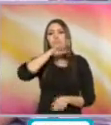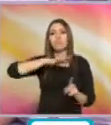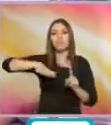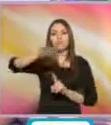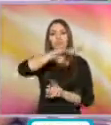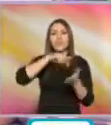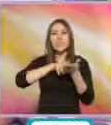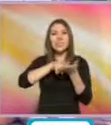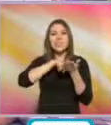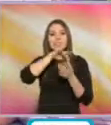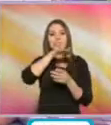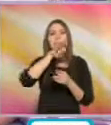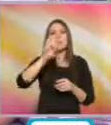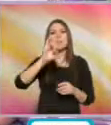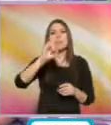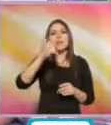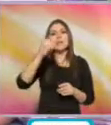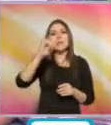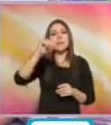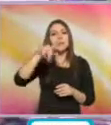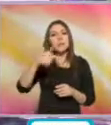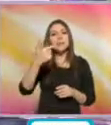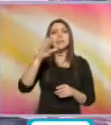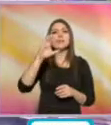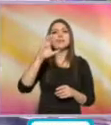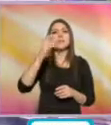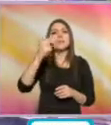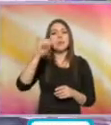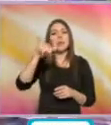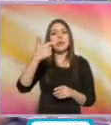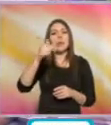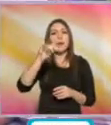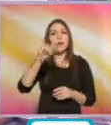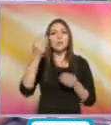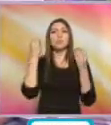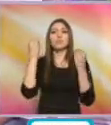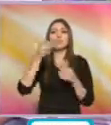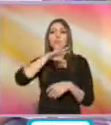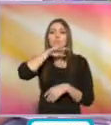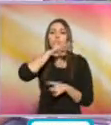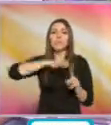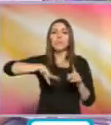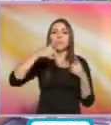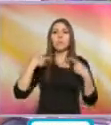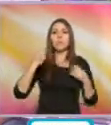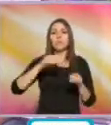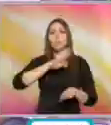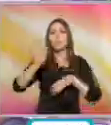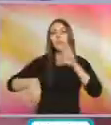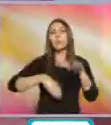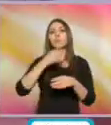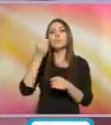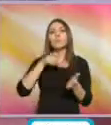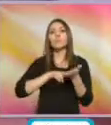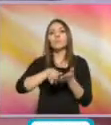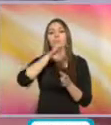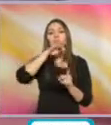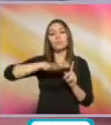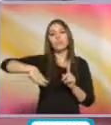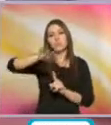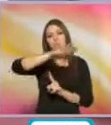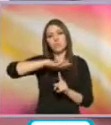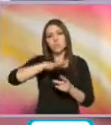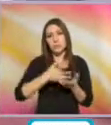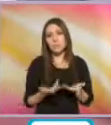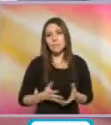Sí. Beijing, Shanghái son ciudades que están sufriendo una contaminación tremenda y que Sí, las justamente personas se mueren justamente Sí. por la contaminación. Sí, y